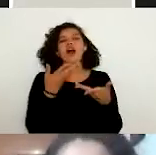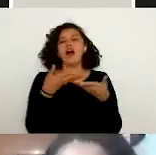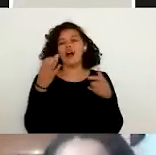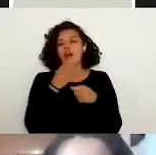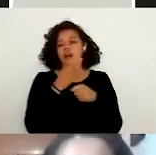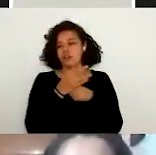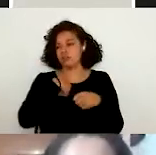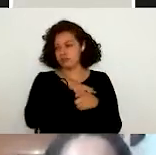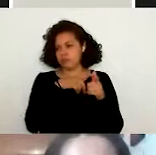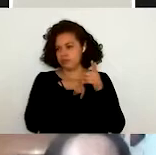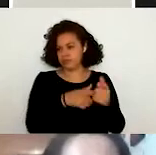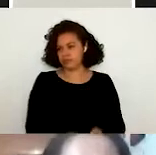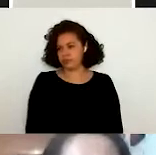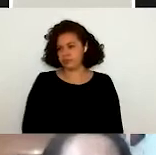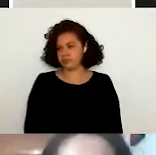continuamos.